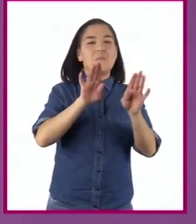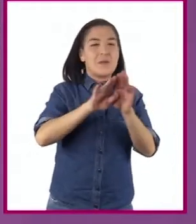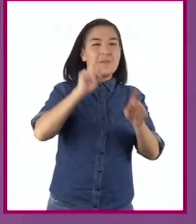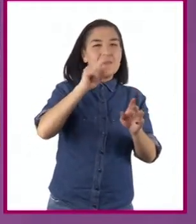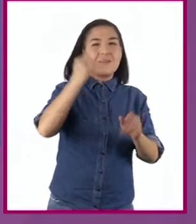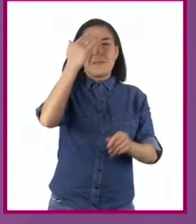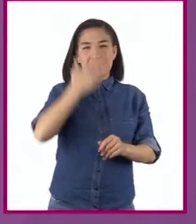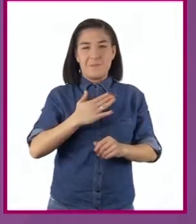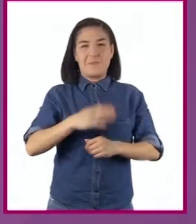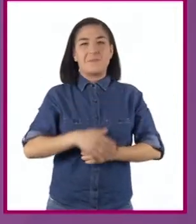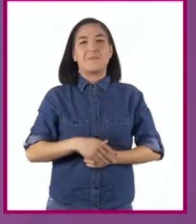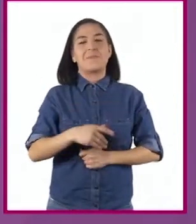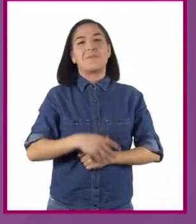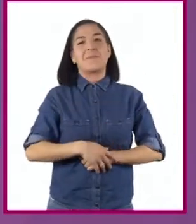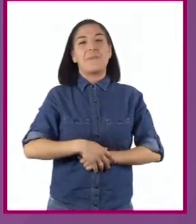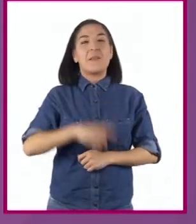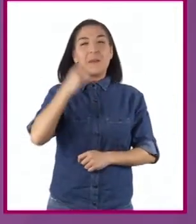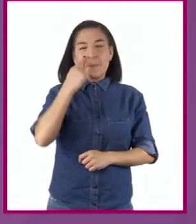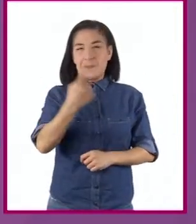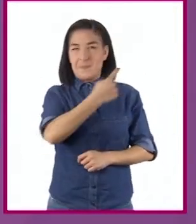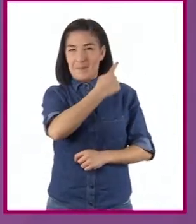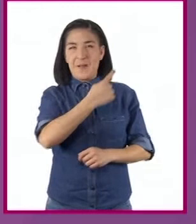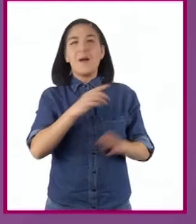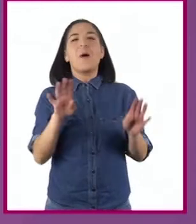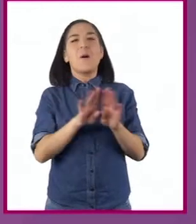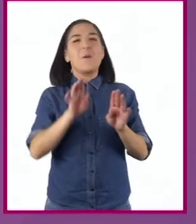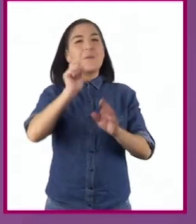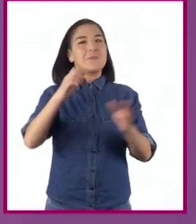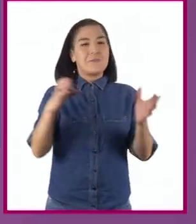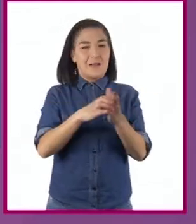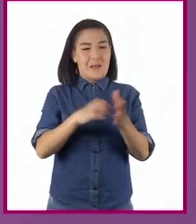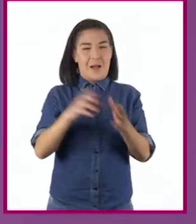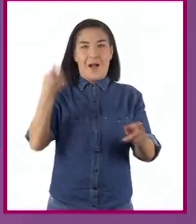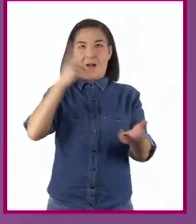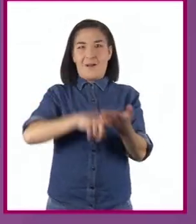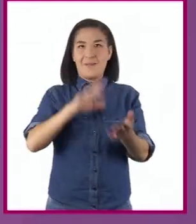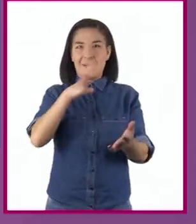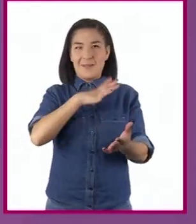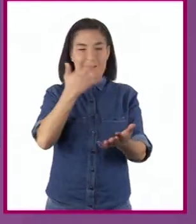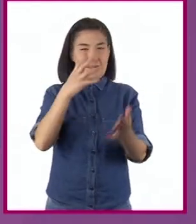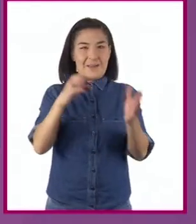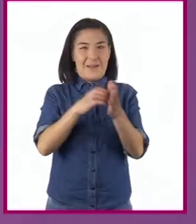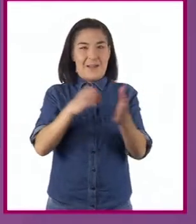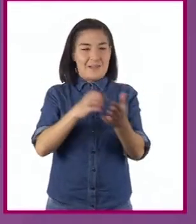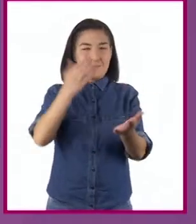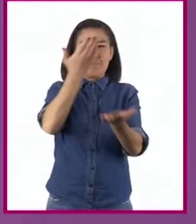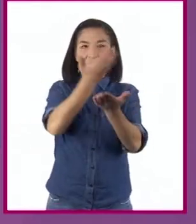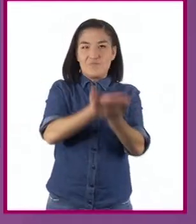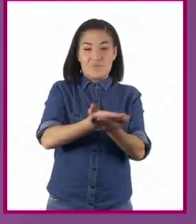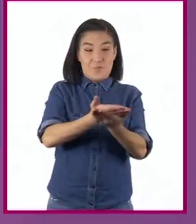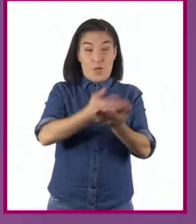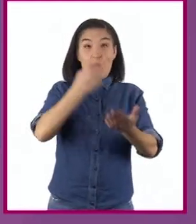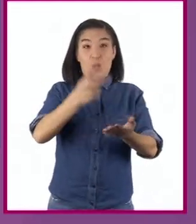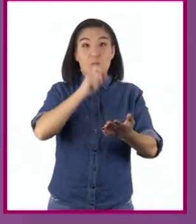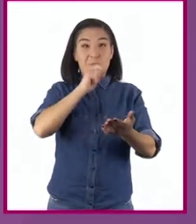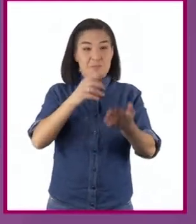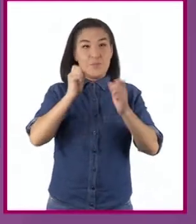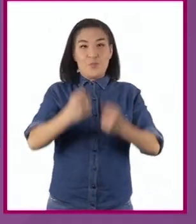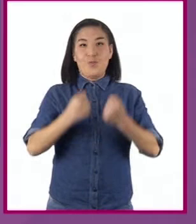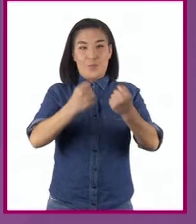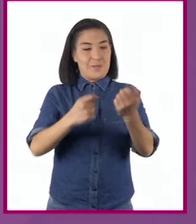cuerpo libre. Observa la caja que está sobre la mesa. En esta situación hay dos fuerzas actuando sobre la caja y la